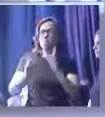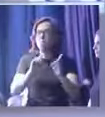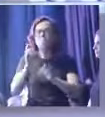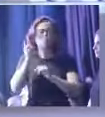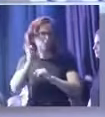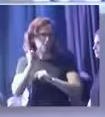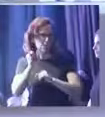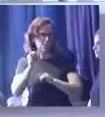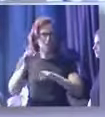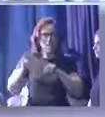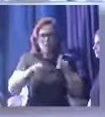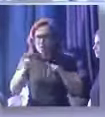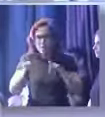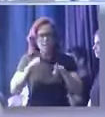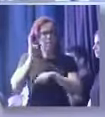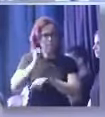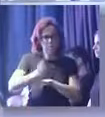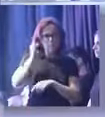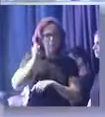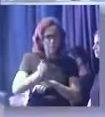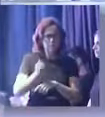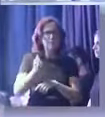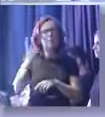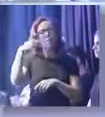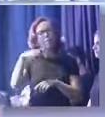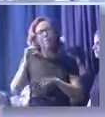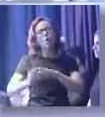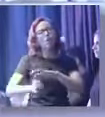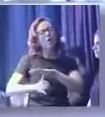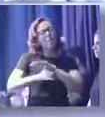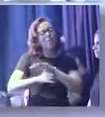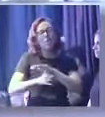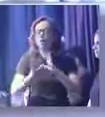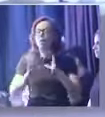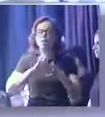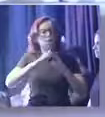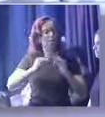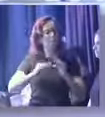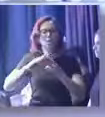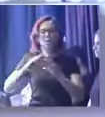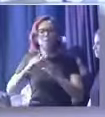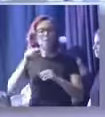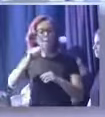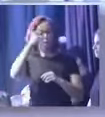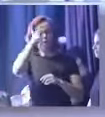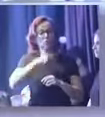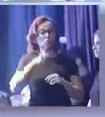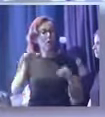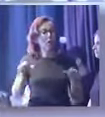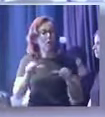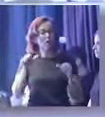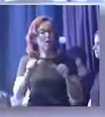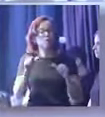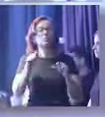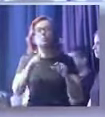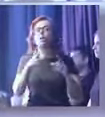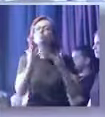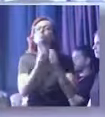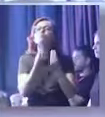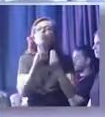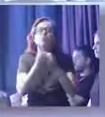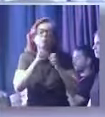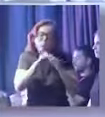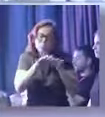que mandar, que dirija cuando tiene que dirigir y que lidere cuando tiene que liderar. Pero tiene que construirse un tejido de